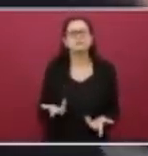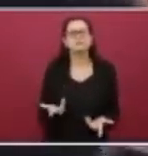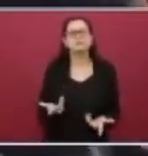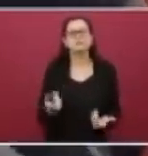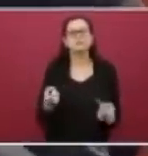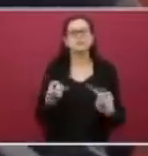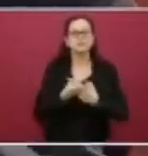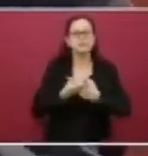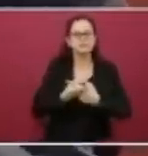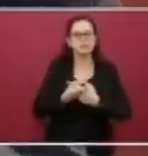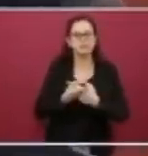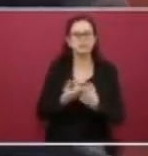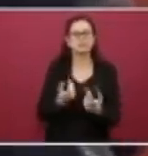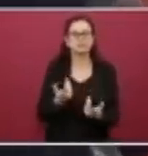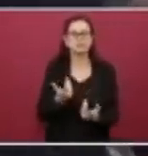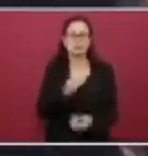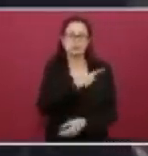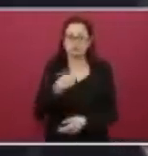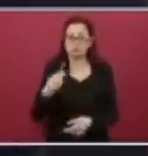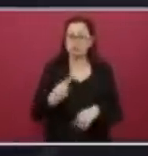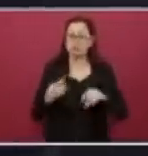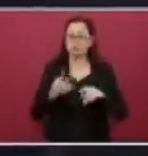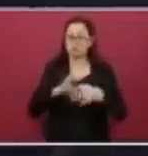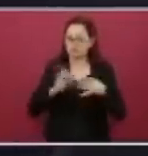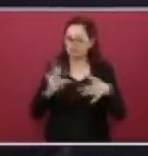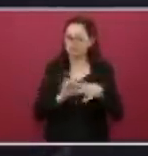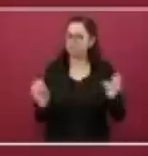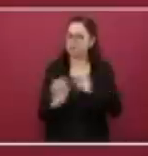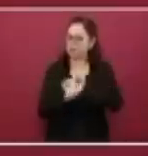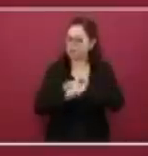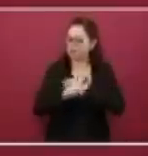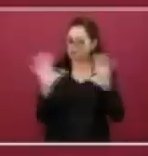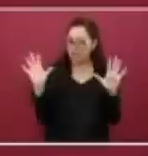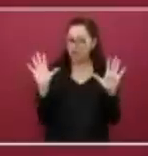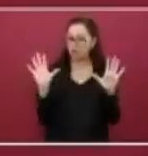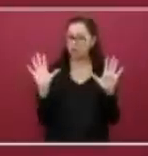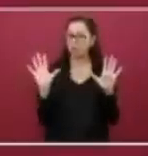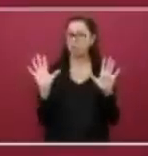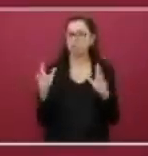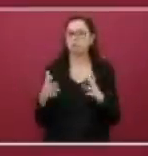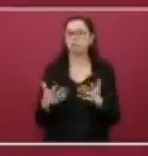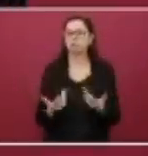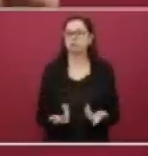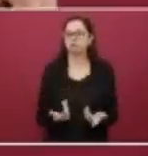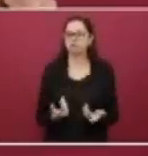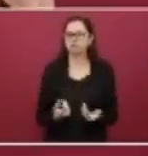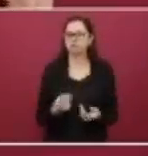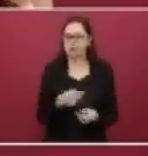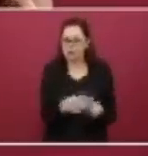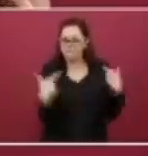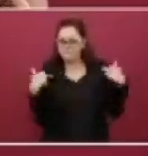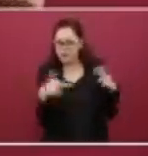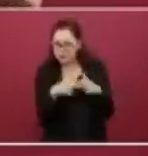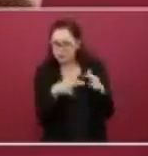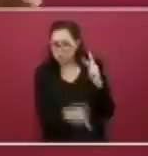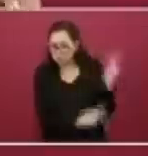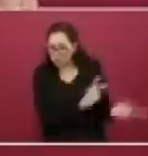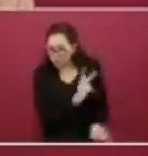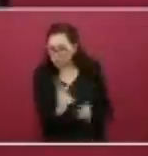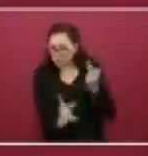que se aclare este asunto si se consultó a los maestros